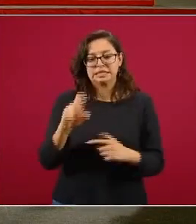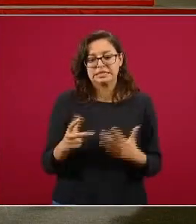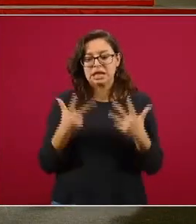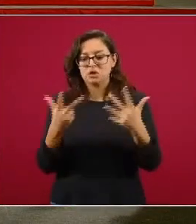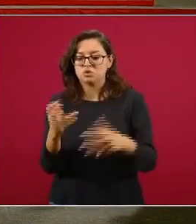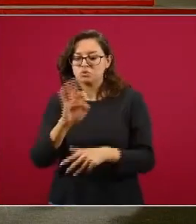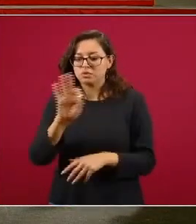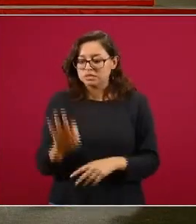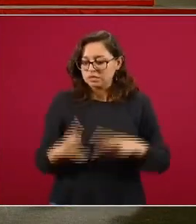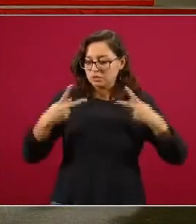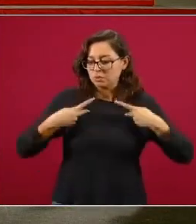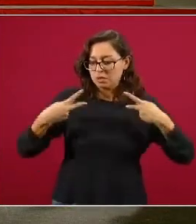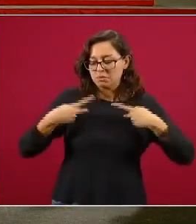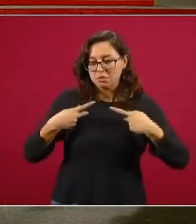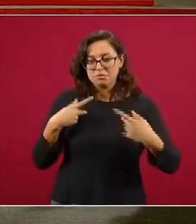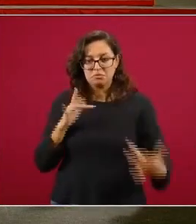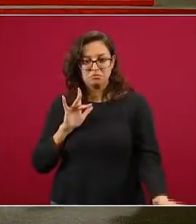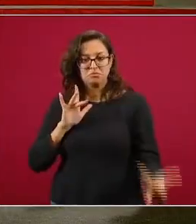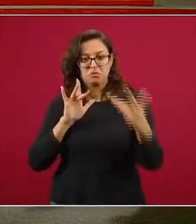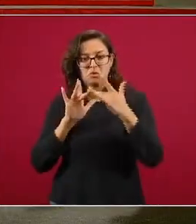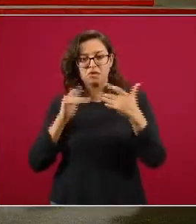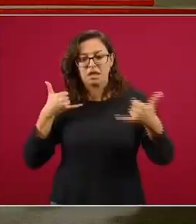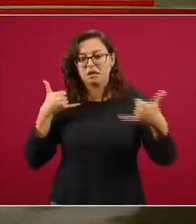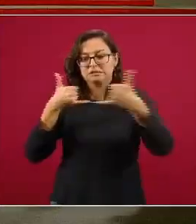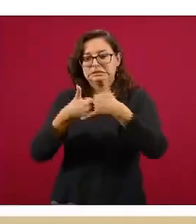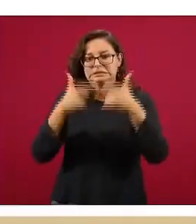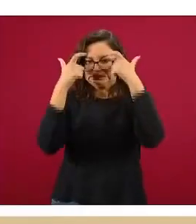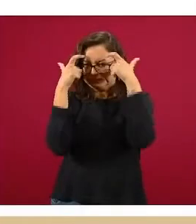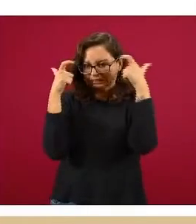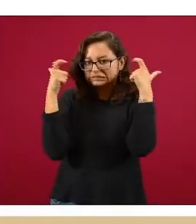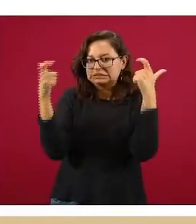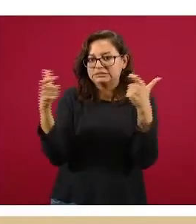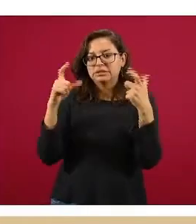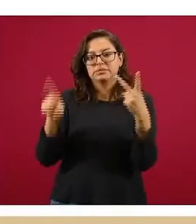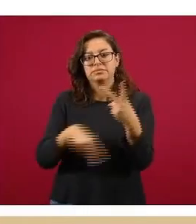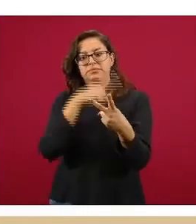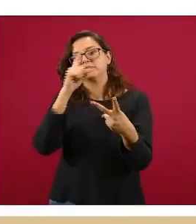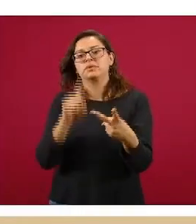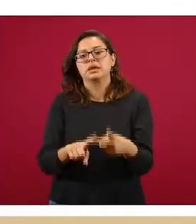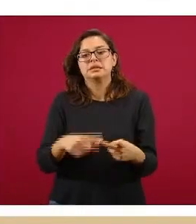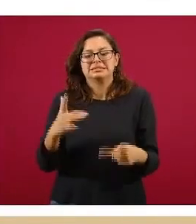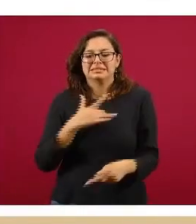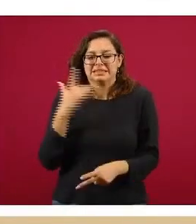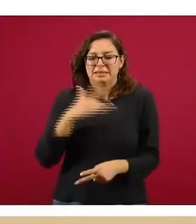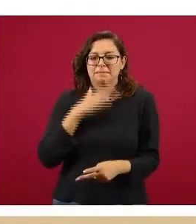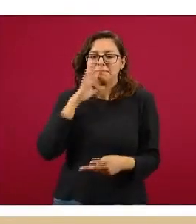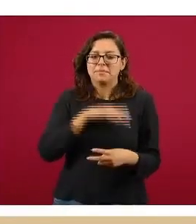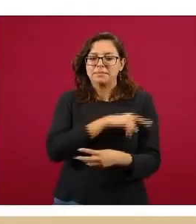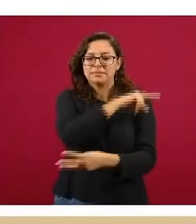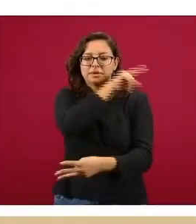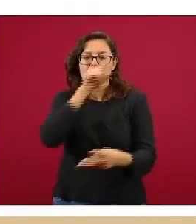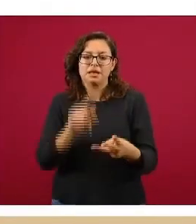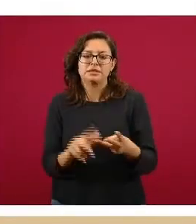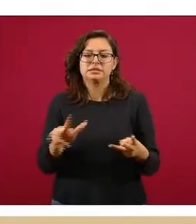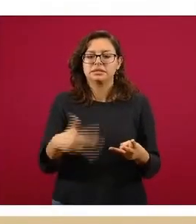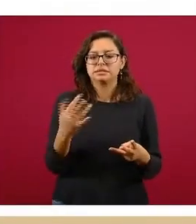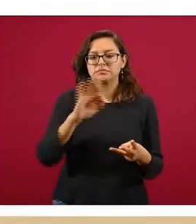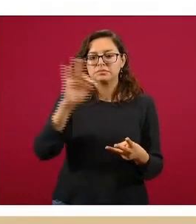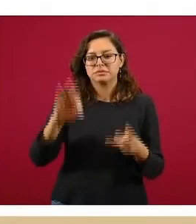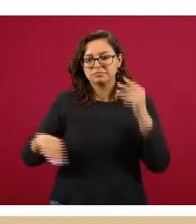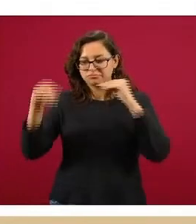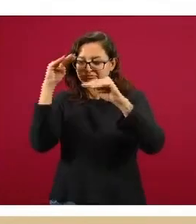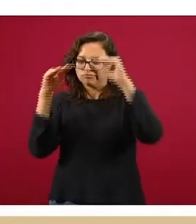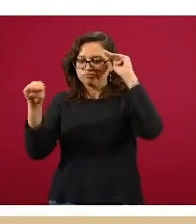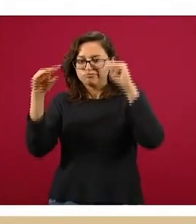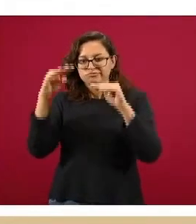38% de las personas que han llamado ha sido por estrés, el 25% por el tema de emociones, el 13% por pensamientos, por